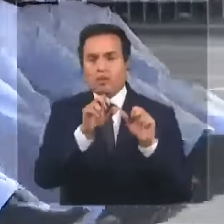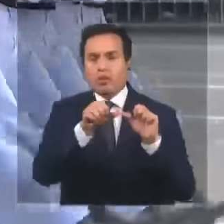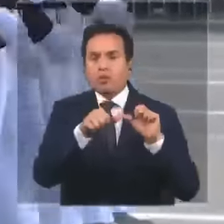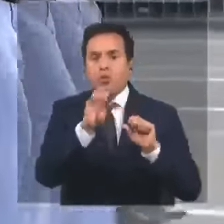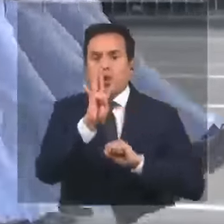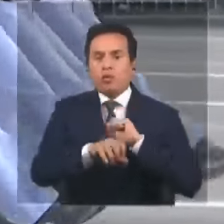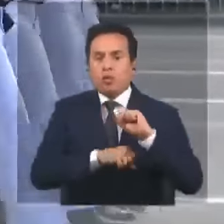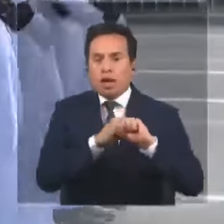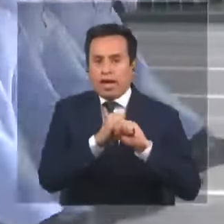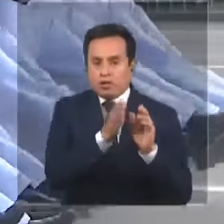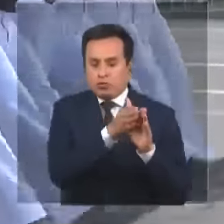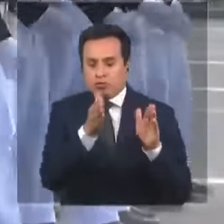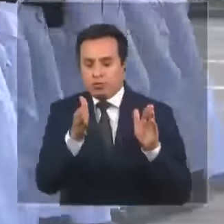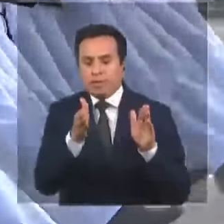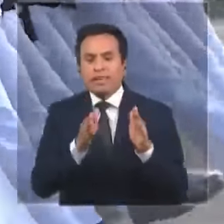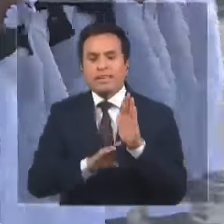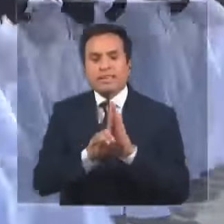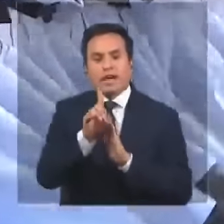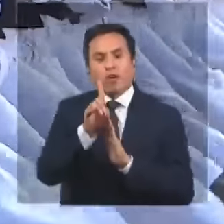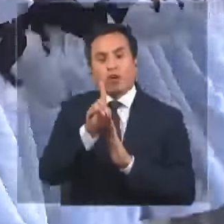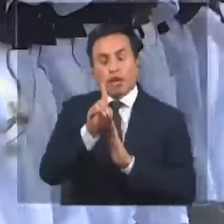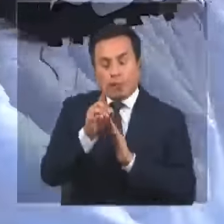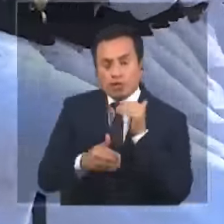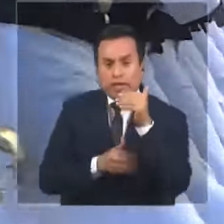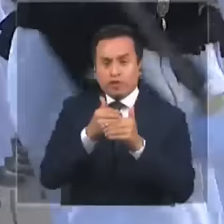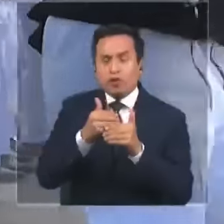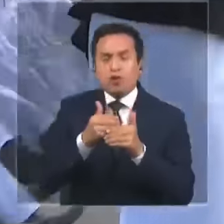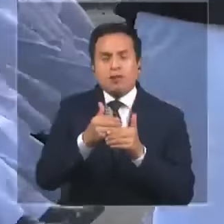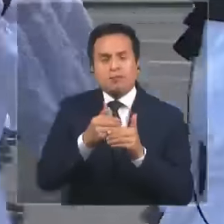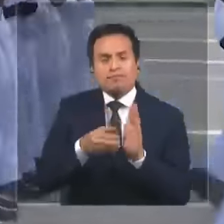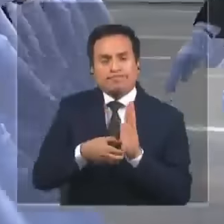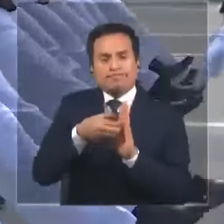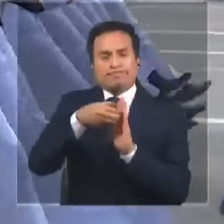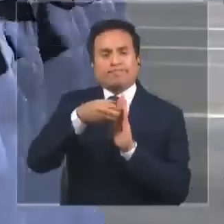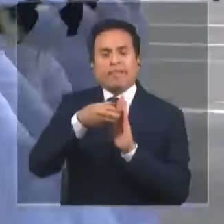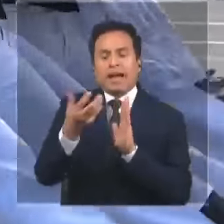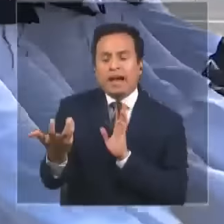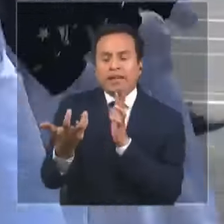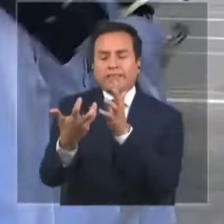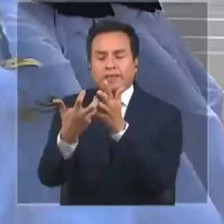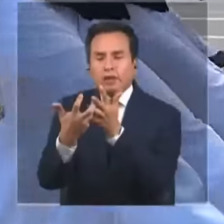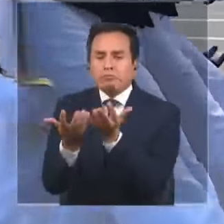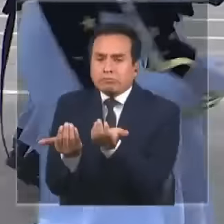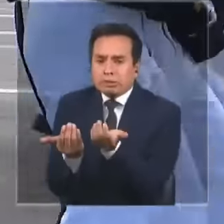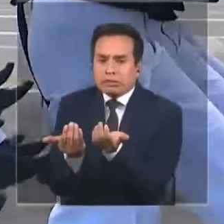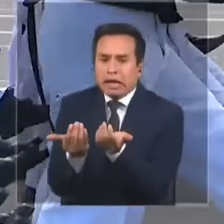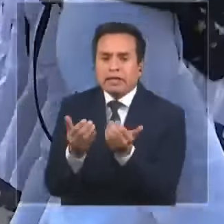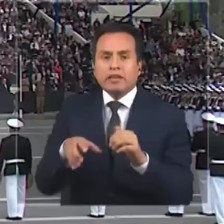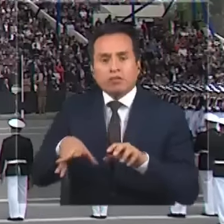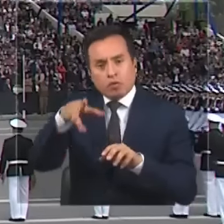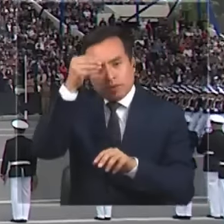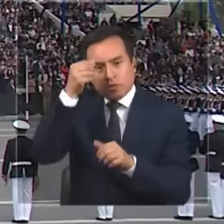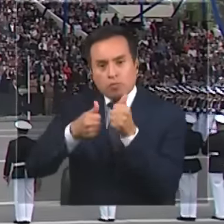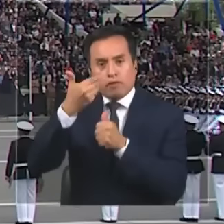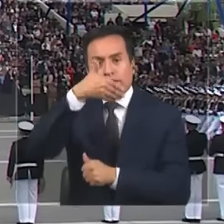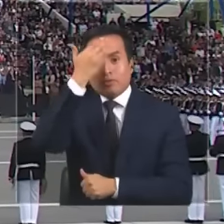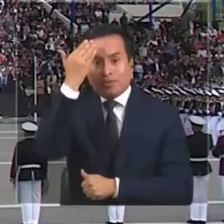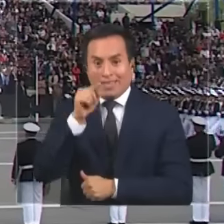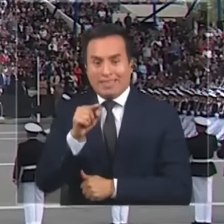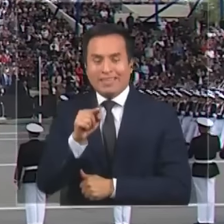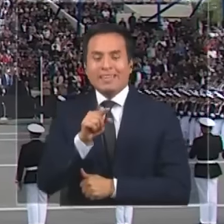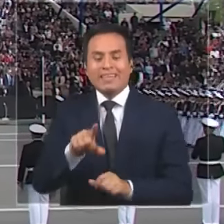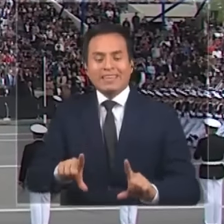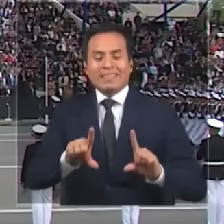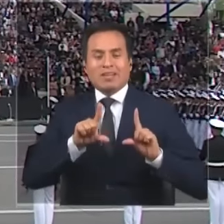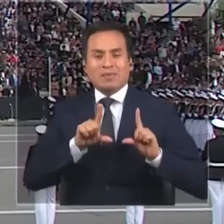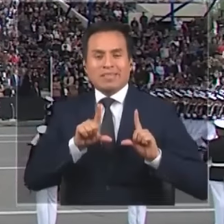de 4 años en que se desarrolla un proceso secuencial adaptado a las necesidades de formación profesional, egresando